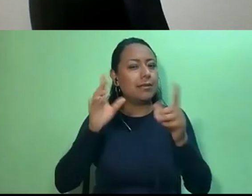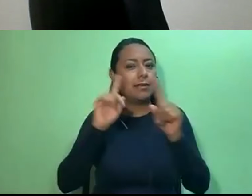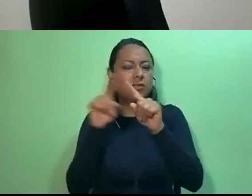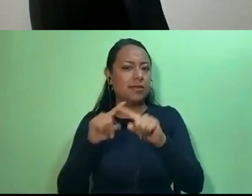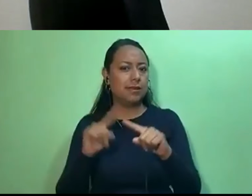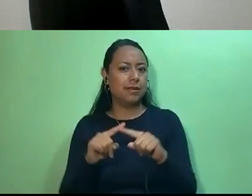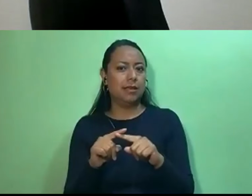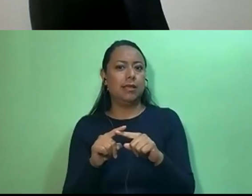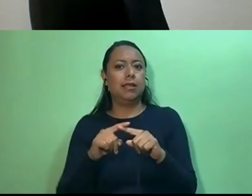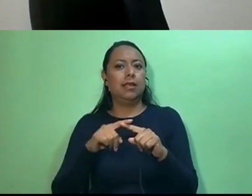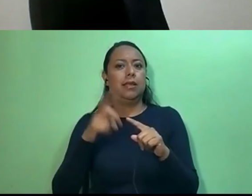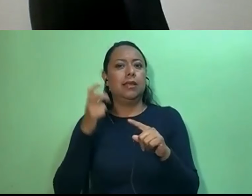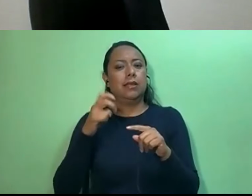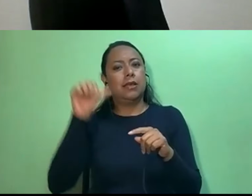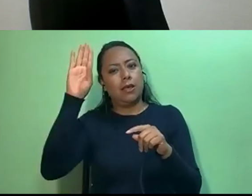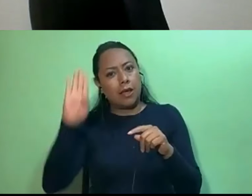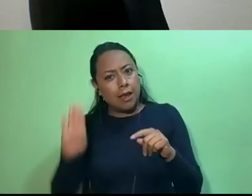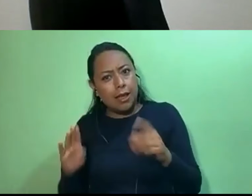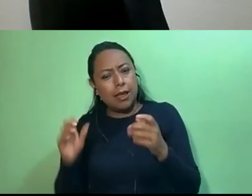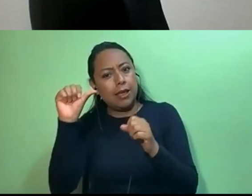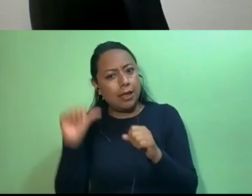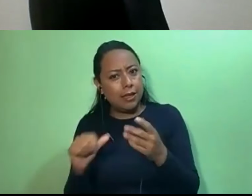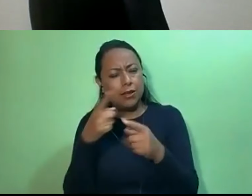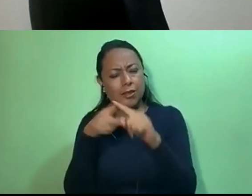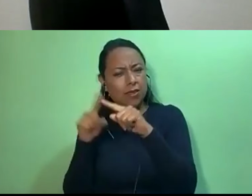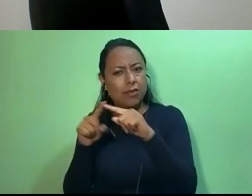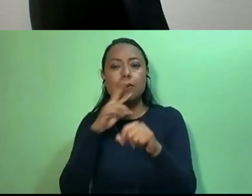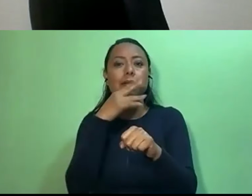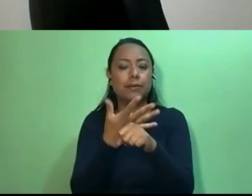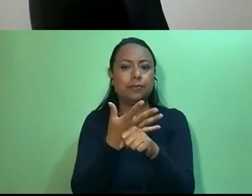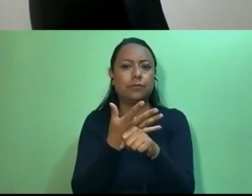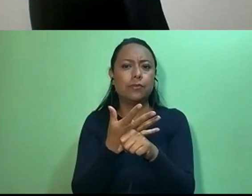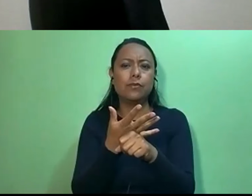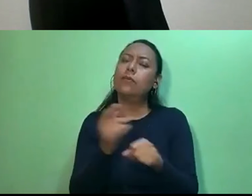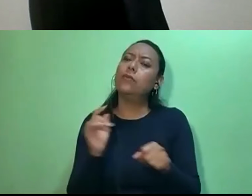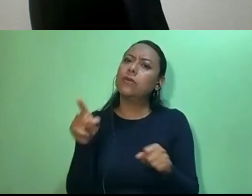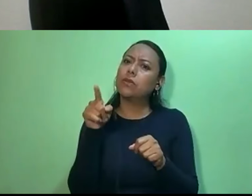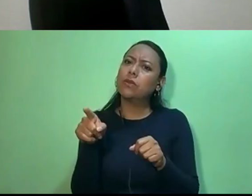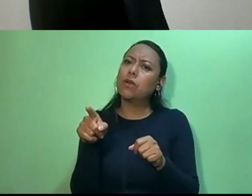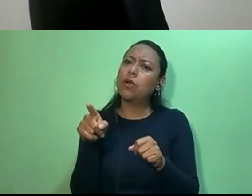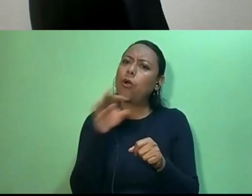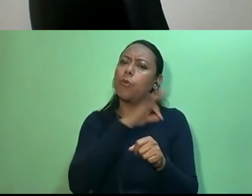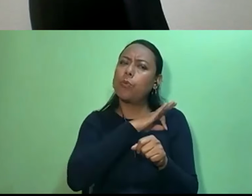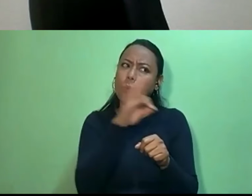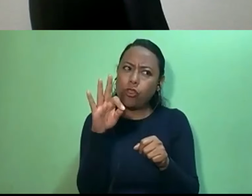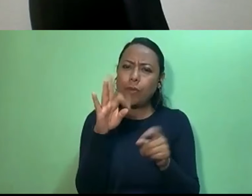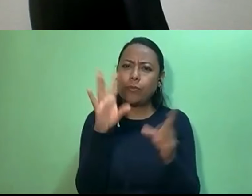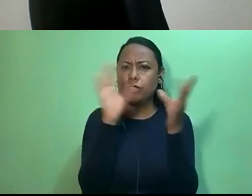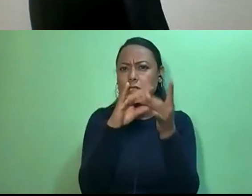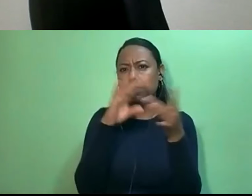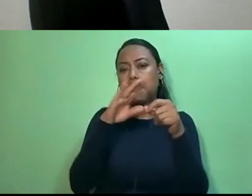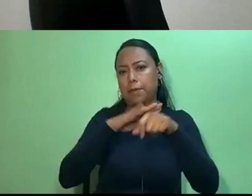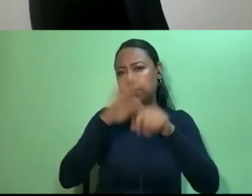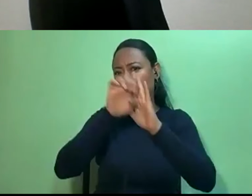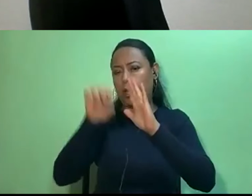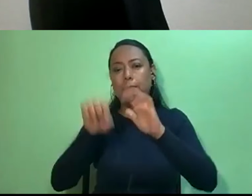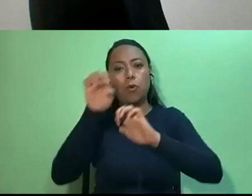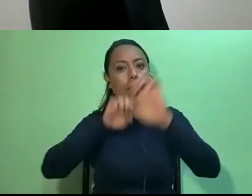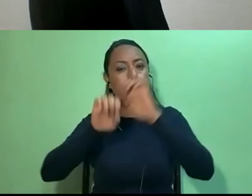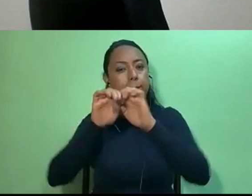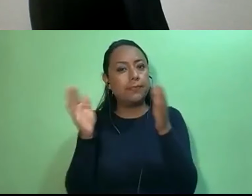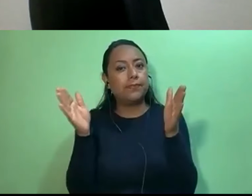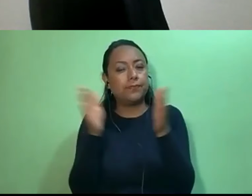de manera a la baja o de manera altamente responsable. ¿Qué más le podríamos estar comentando? Estas pequeñas empresas que nos